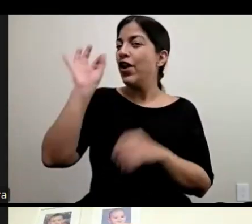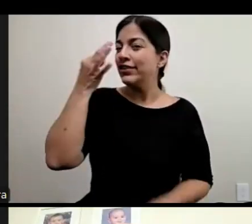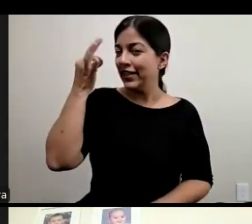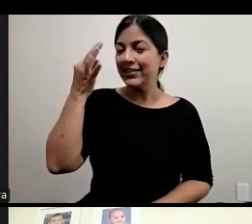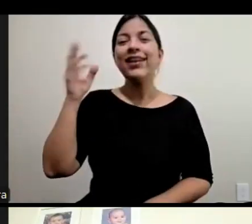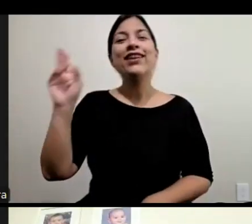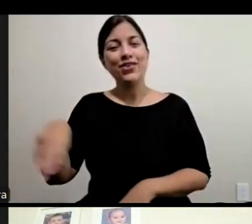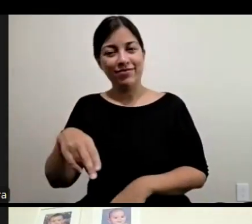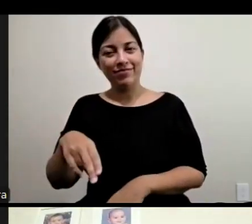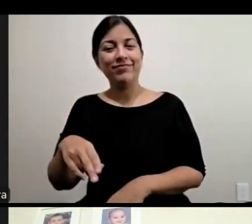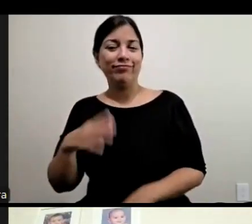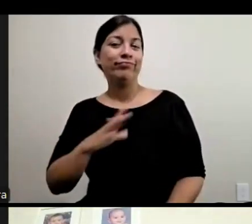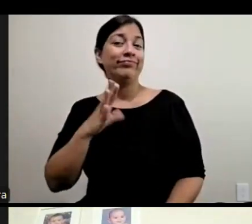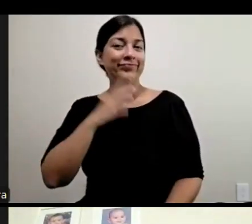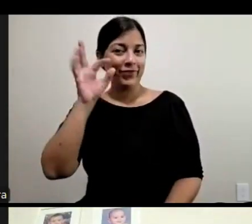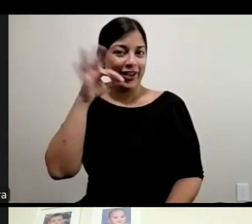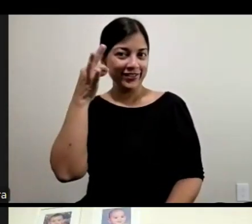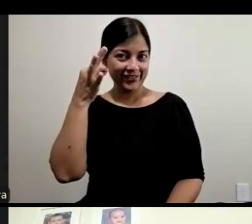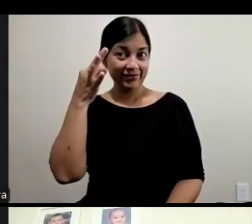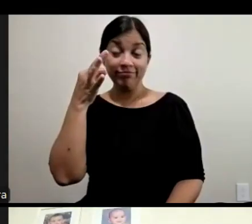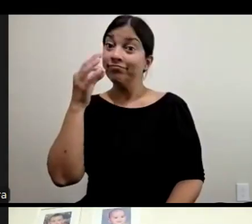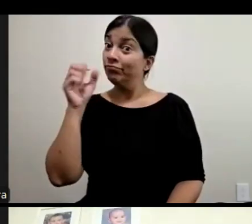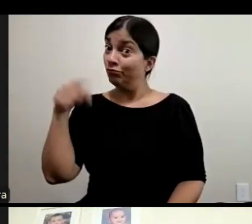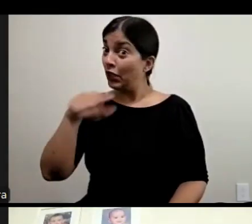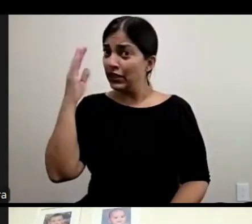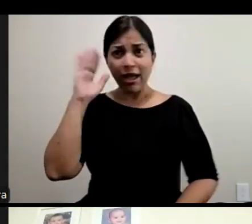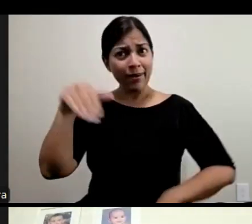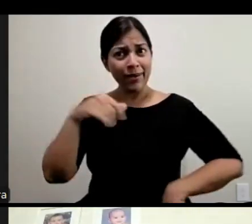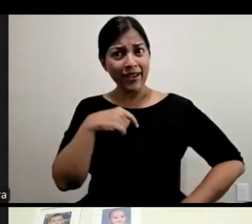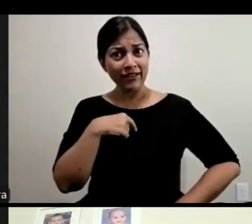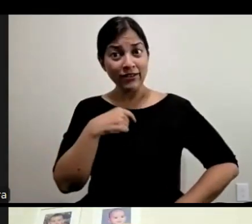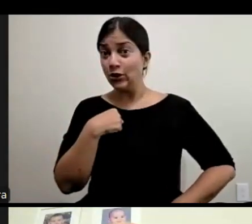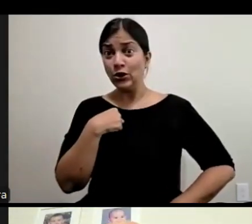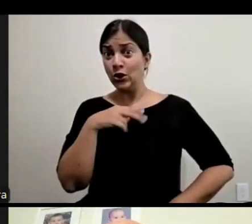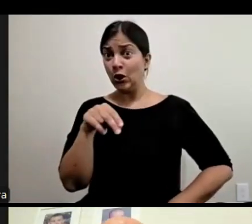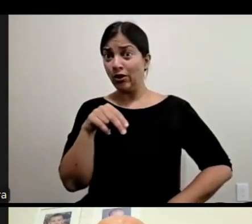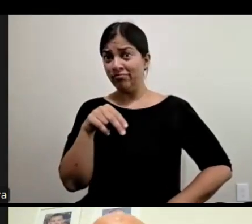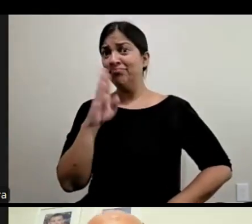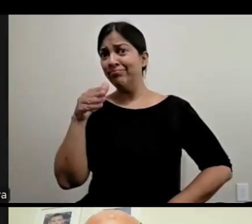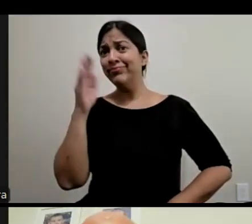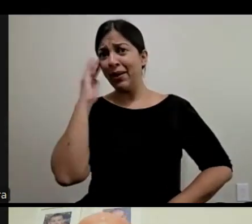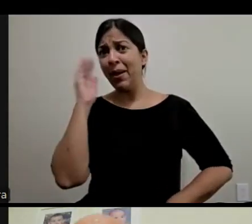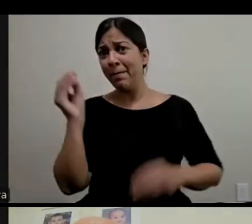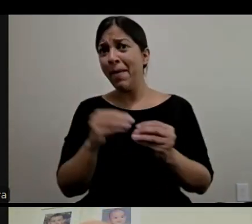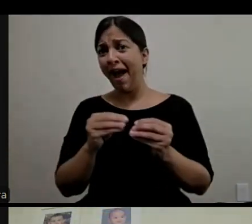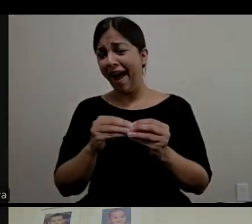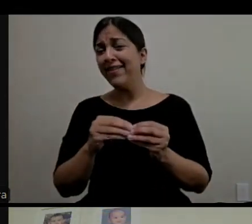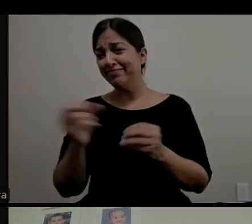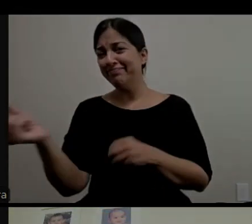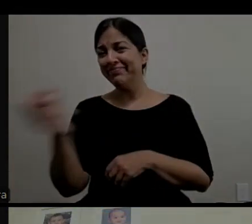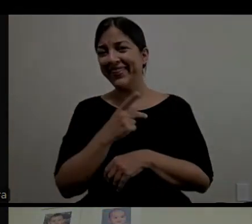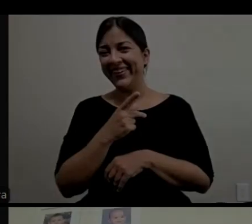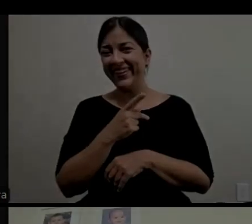francés. Exacto. ¿Ustedes sabían de eso? Pues yo no. Vamos a saber más. Venimos ya.